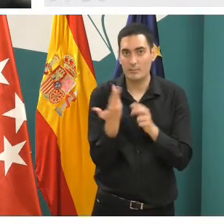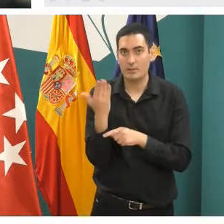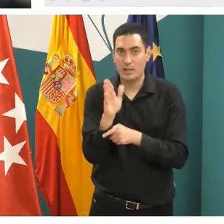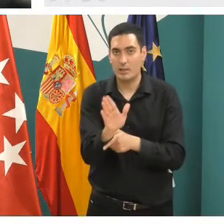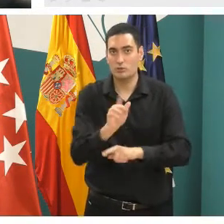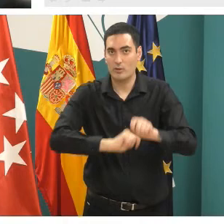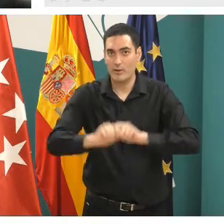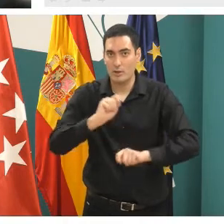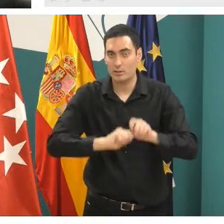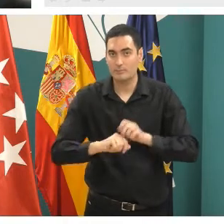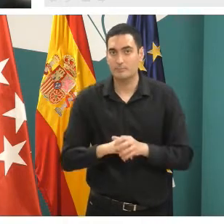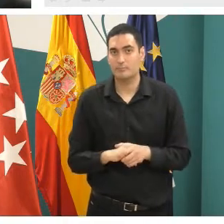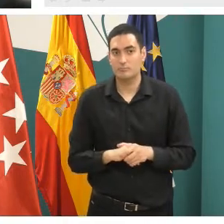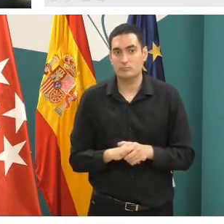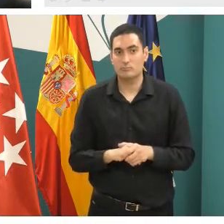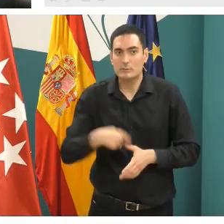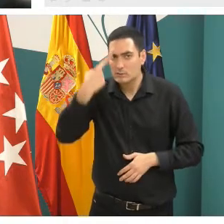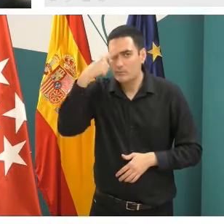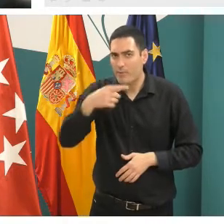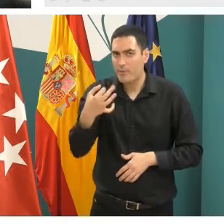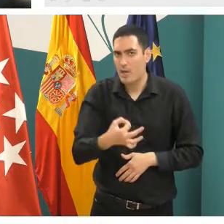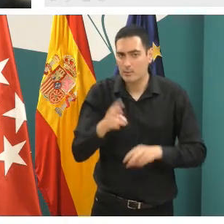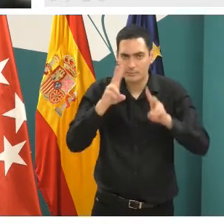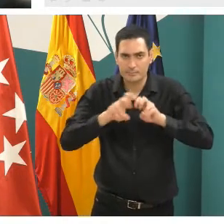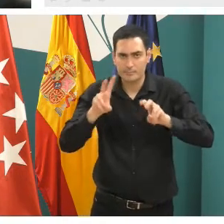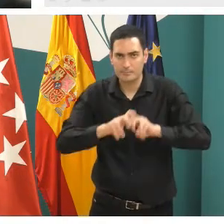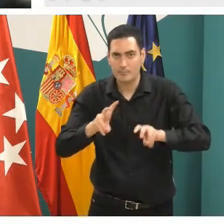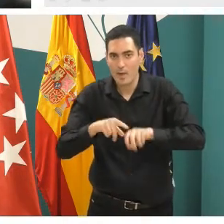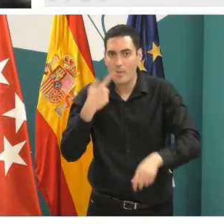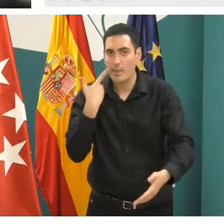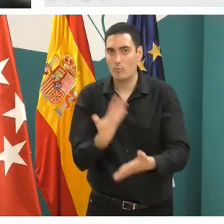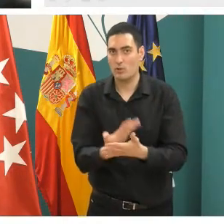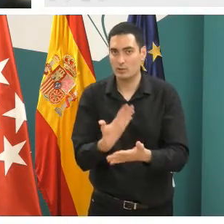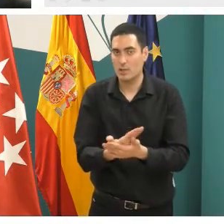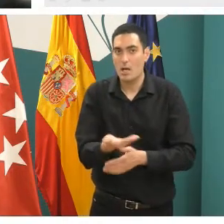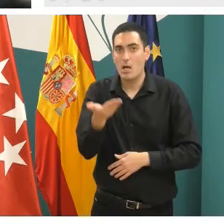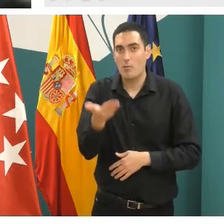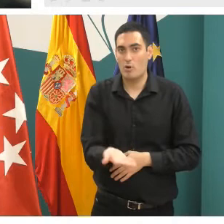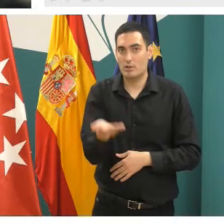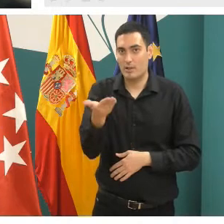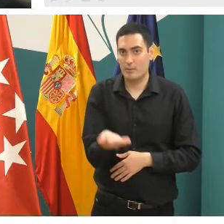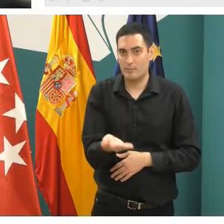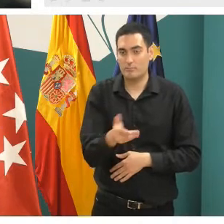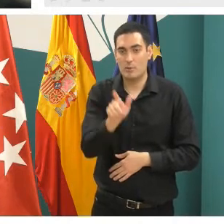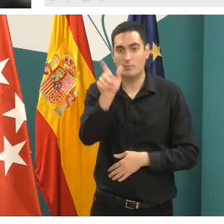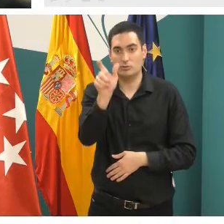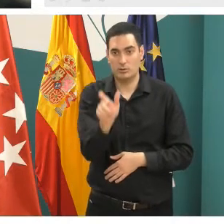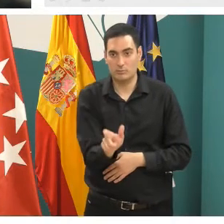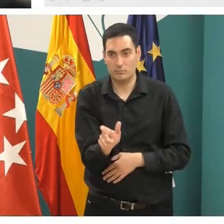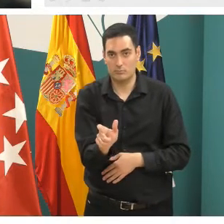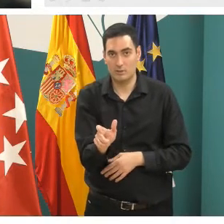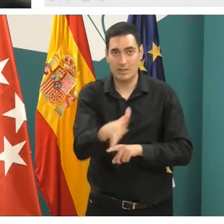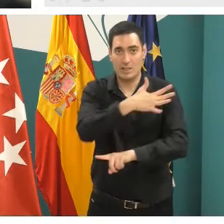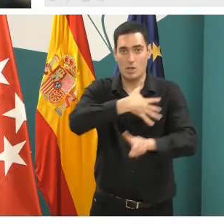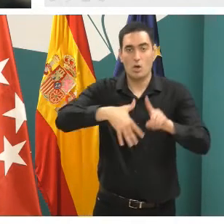representantes de asociaciones, hemos de saber, hay investigaciones que lo demuestran, la importancia de que la persona y su